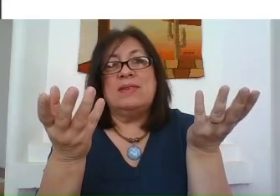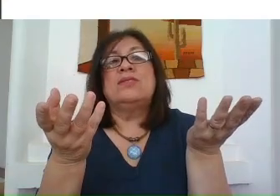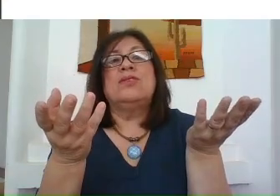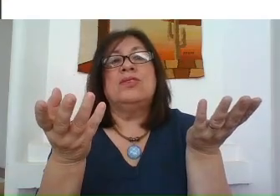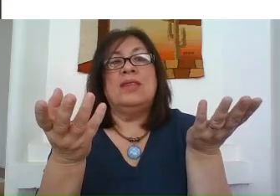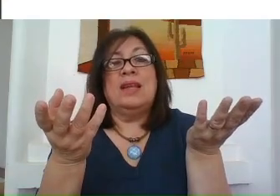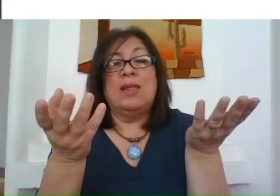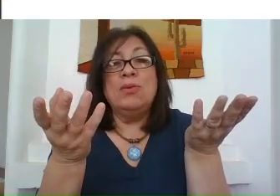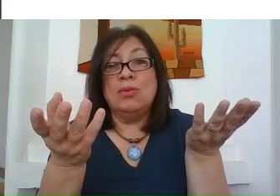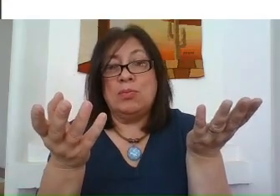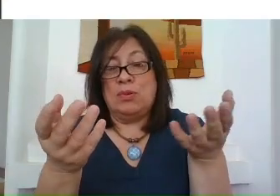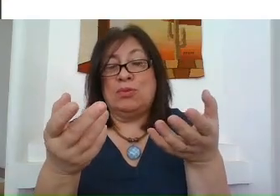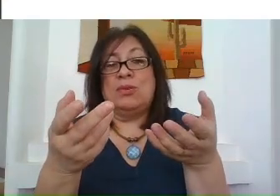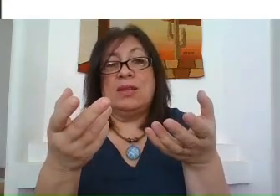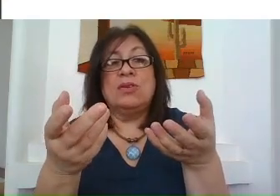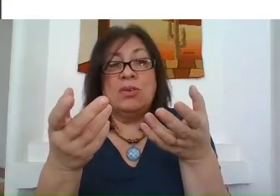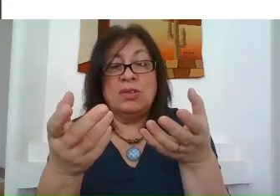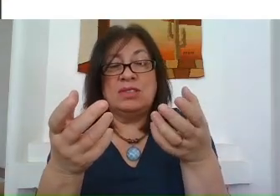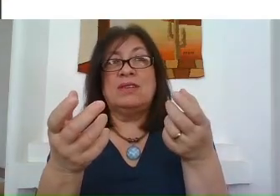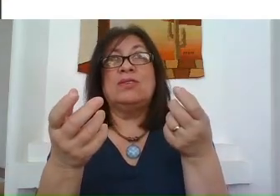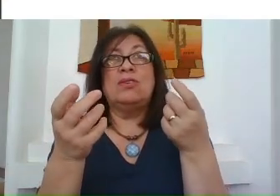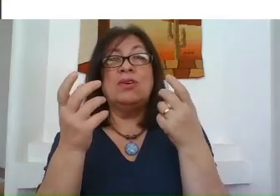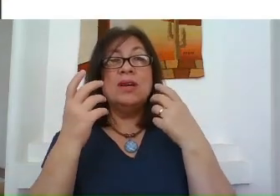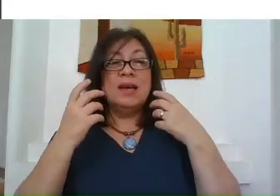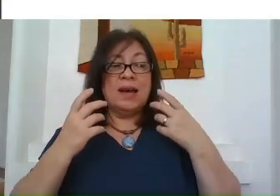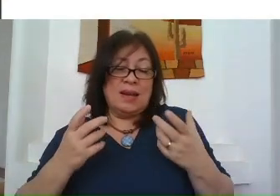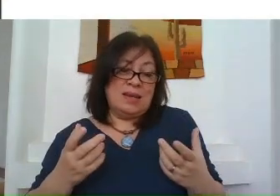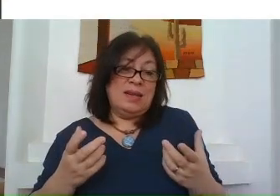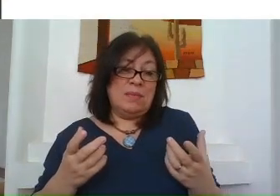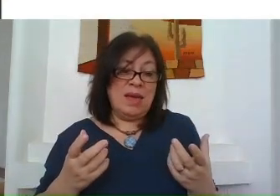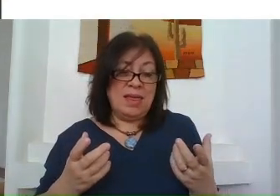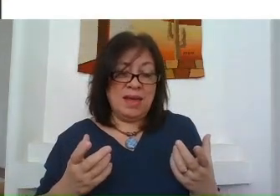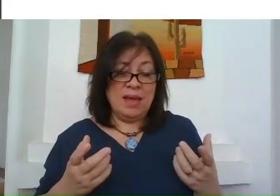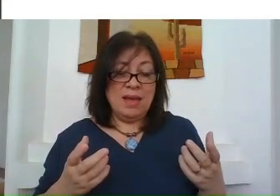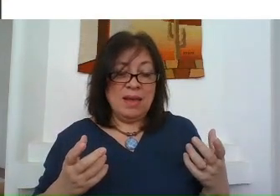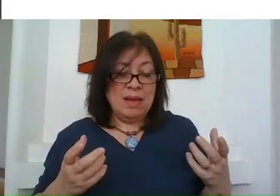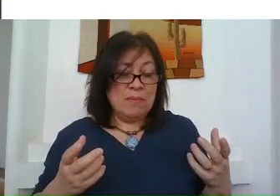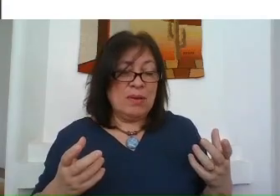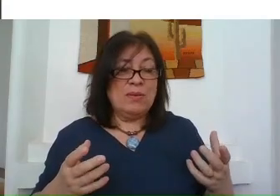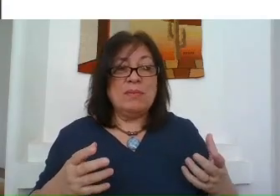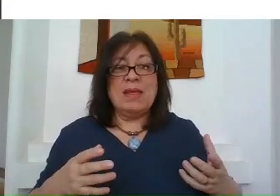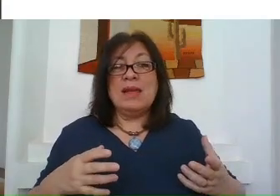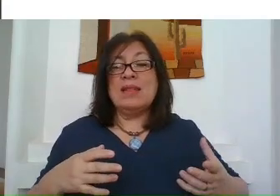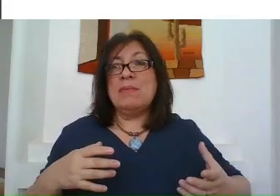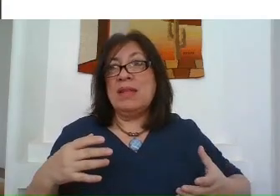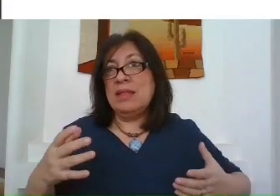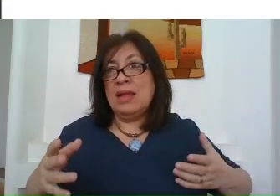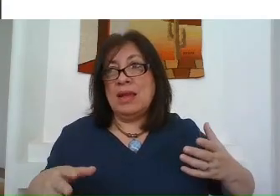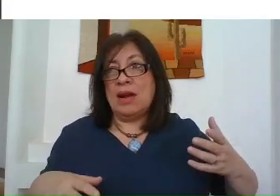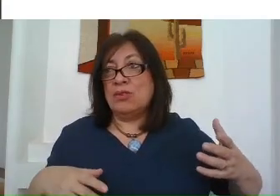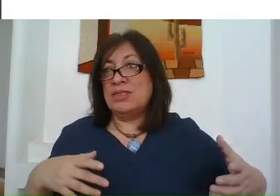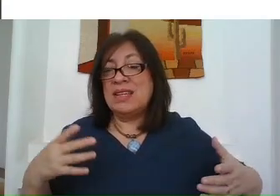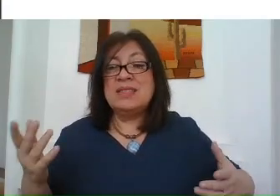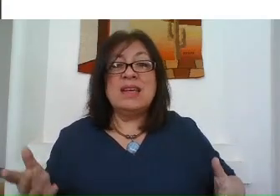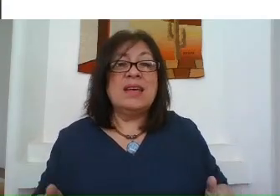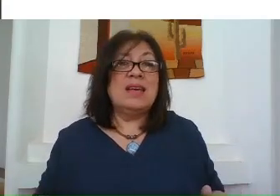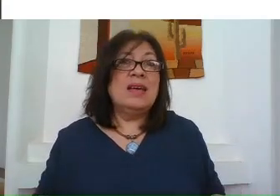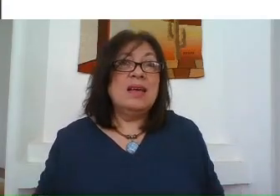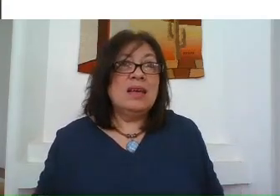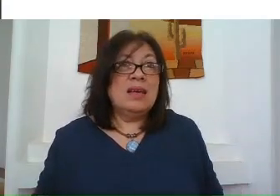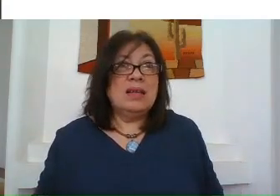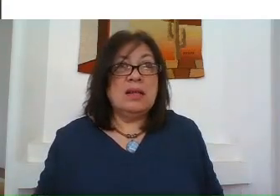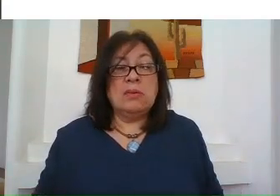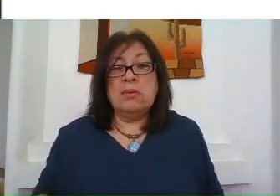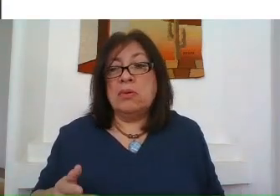la intervención del adulto, posturándolo y llevándolo a la línea media, pero inmediatamente